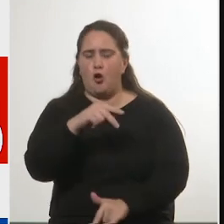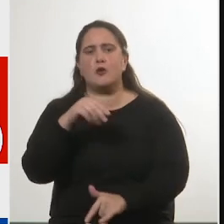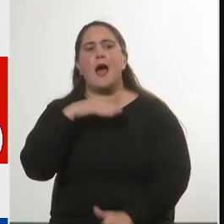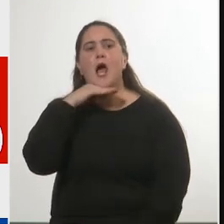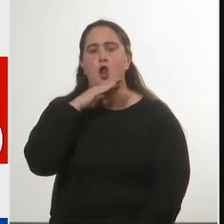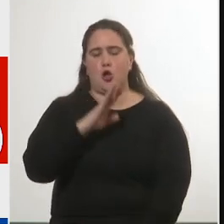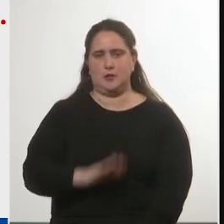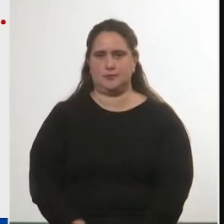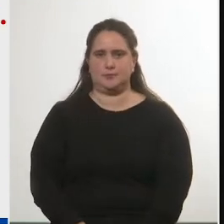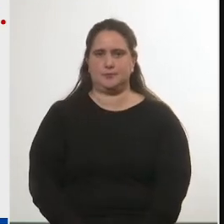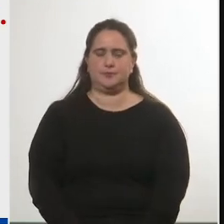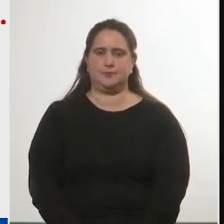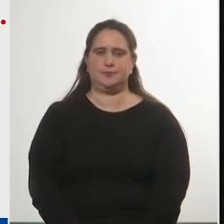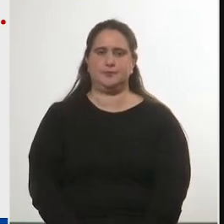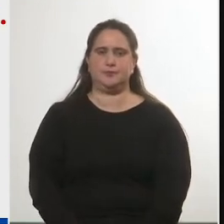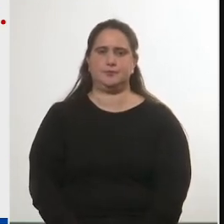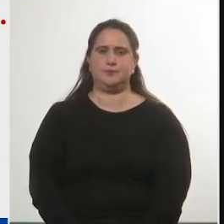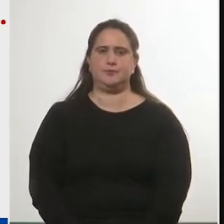de Canelones.